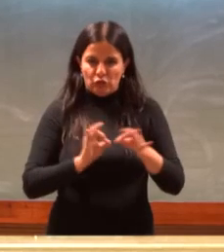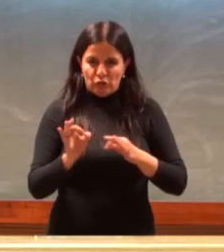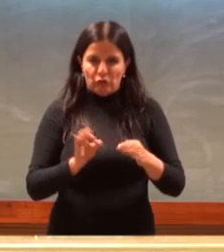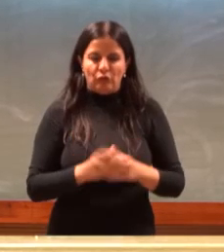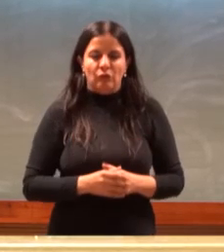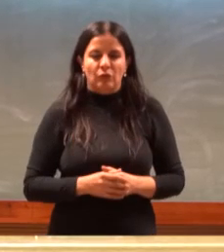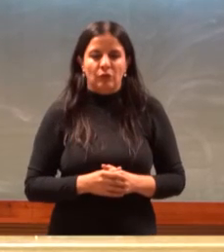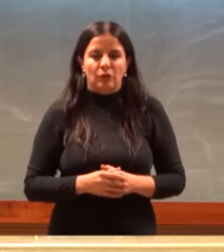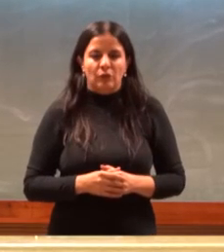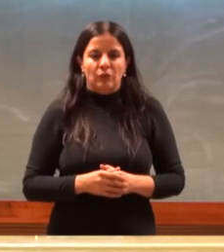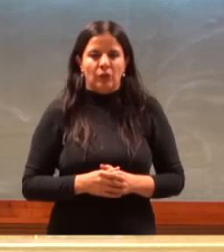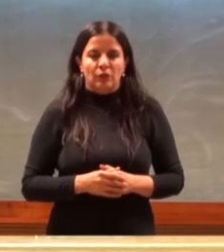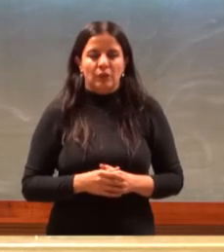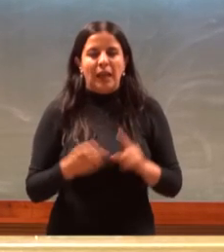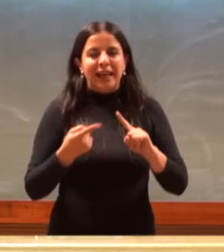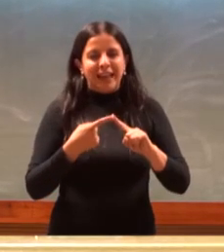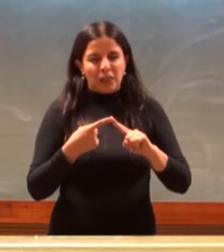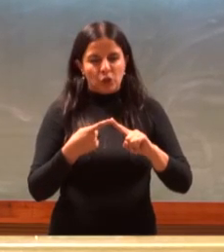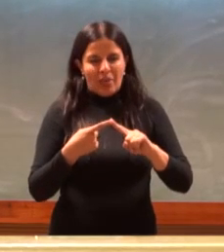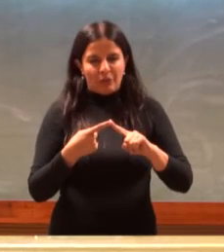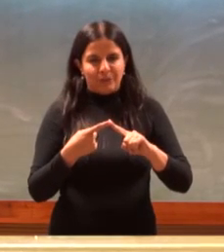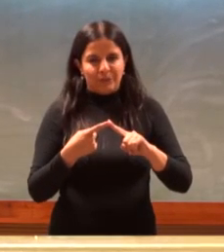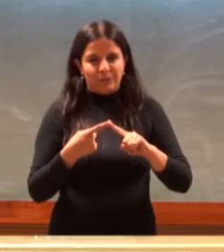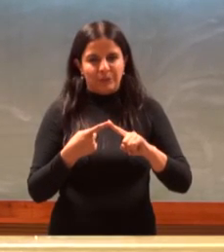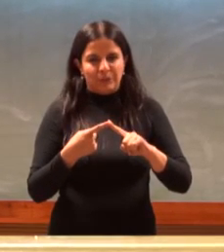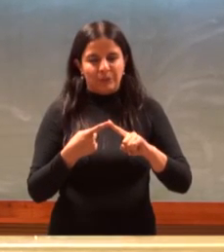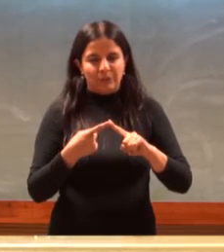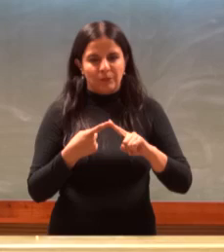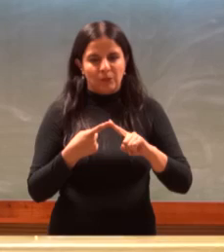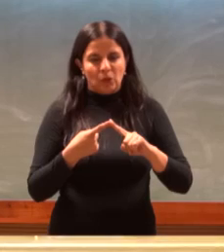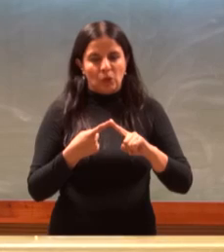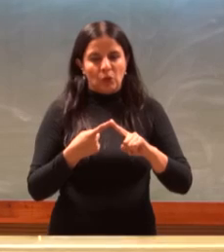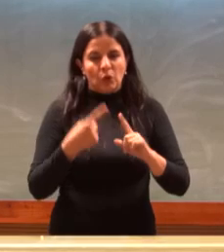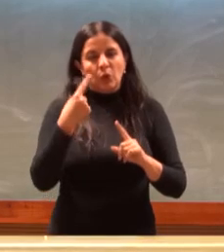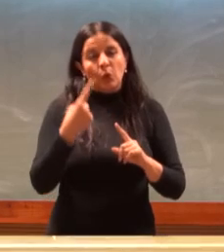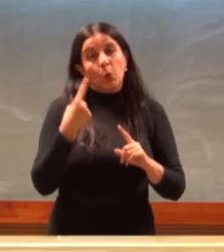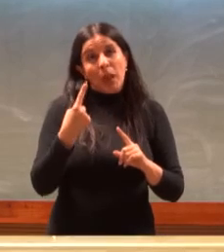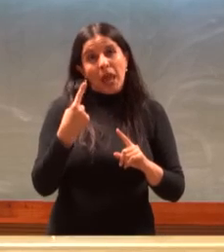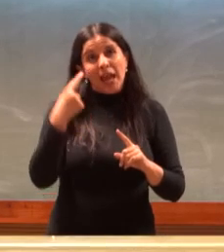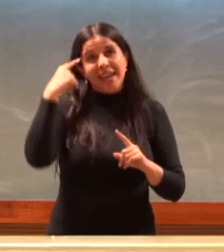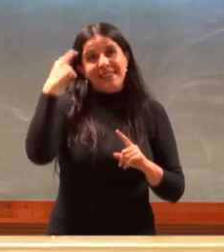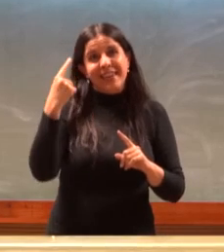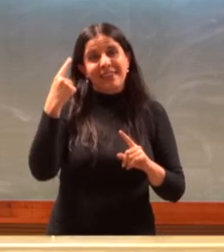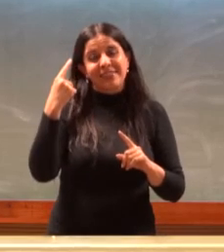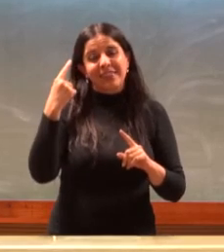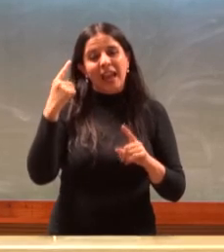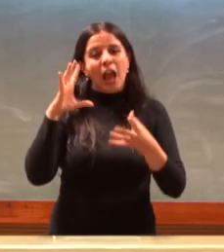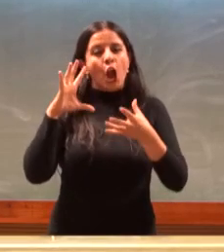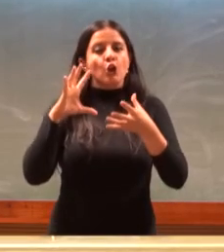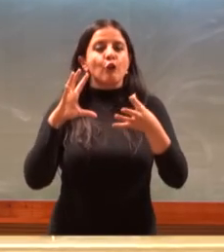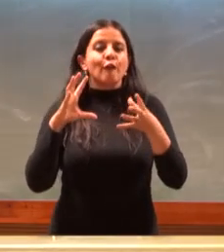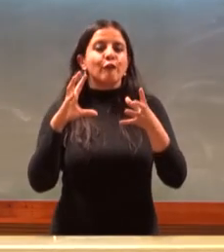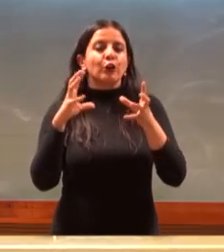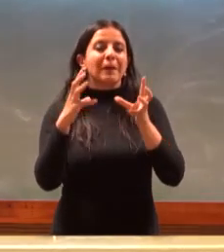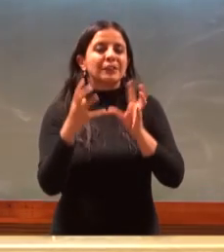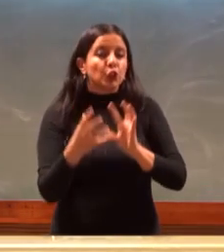proyecto tiene que ver con con una la idea de de la de la conformación de un plan estratégico